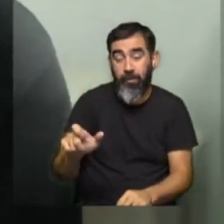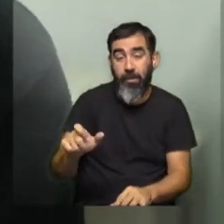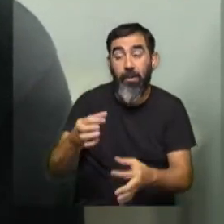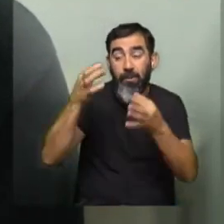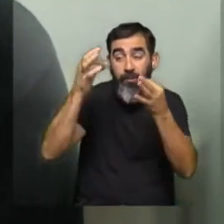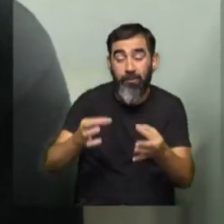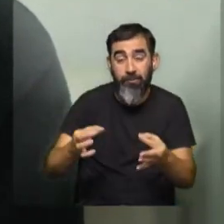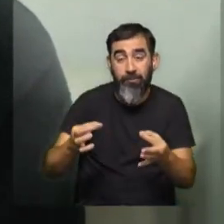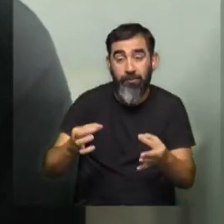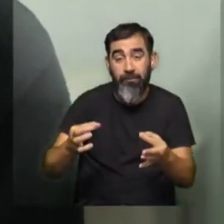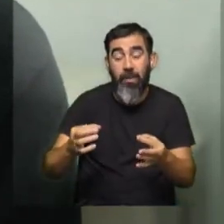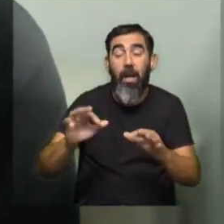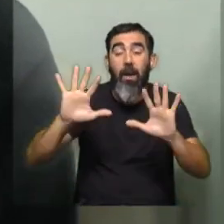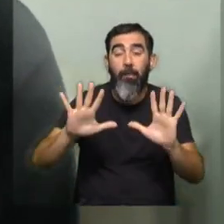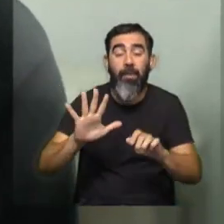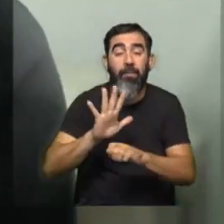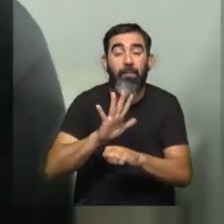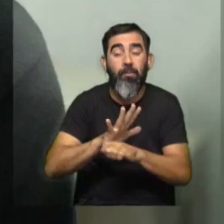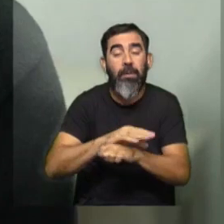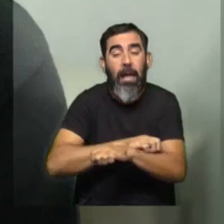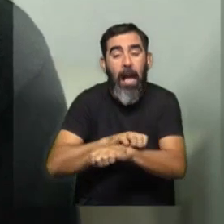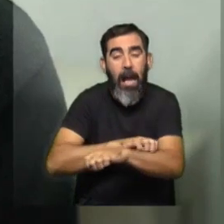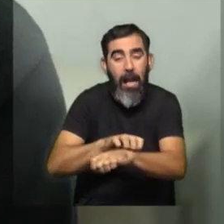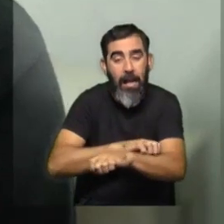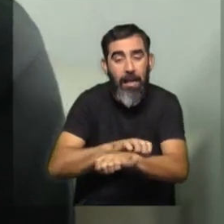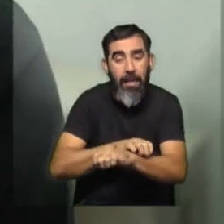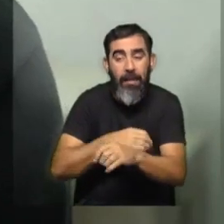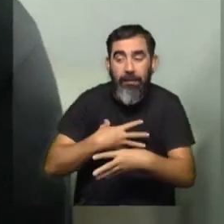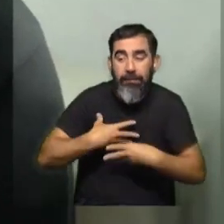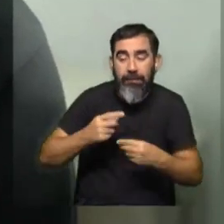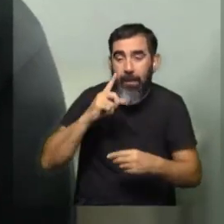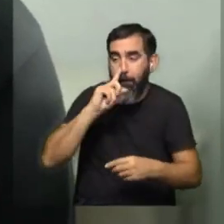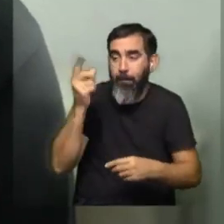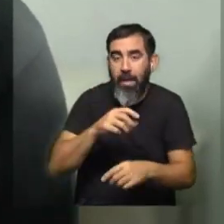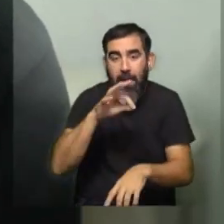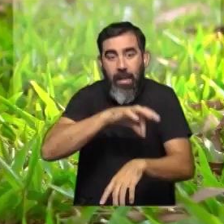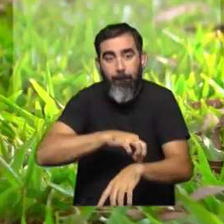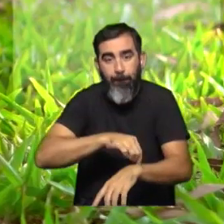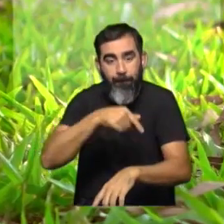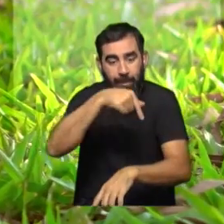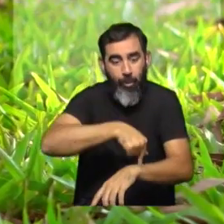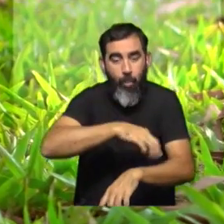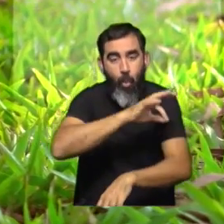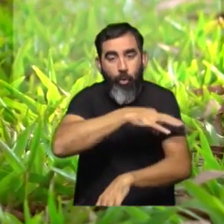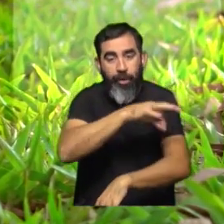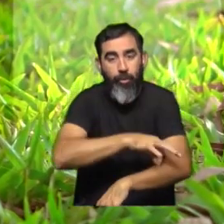reacciona, quizás tiene como una reacción alérgica o algo que le hace percibir mucho más la picadura.